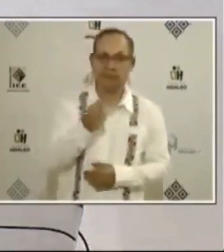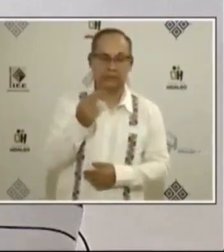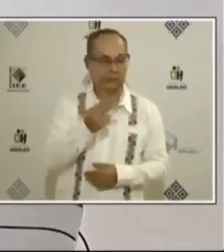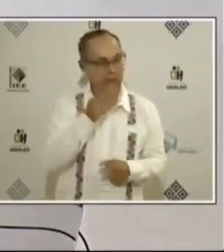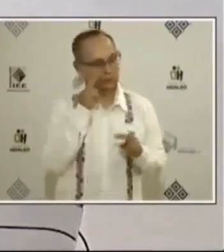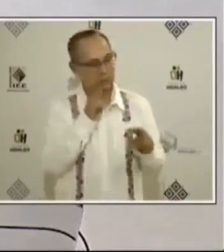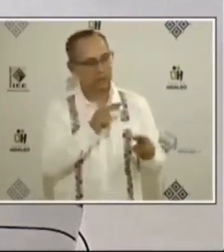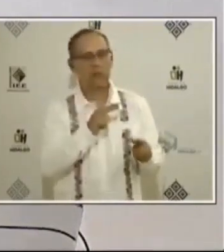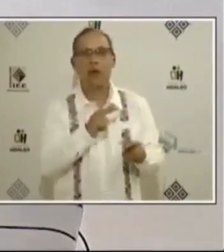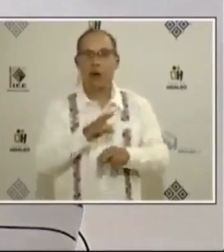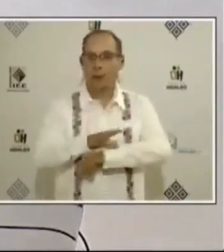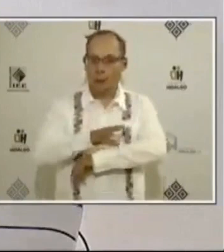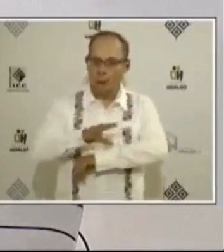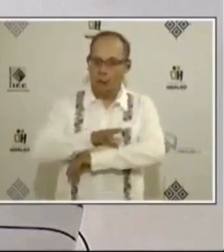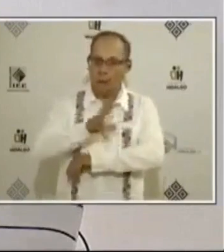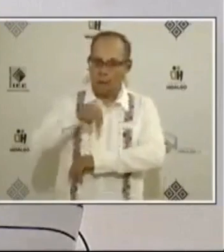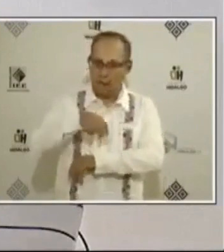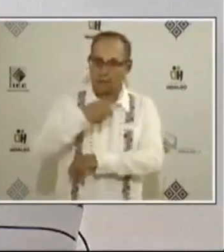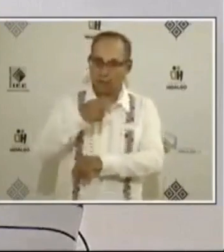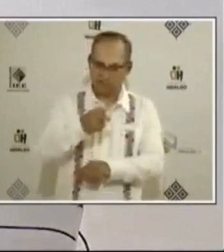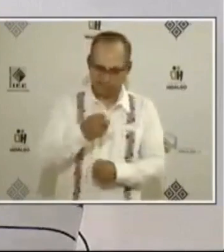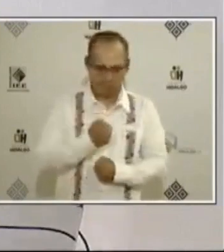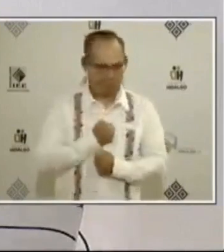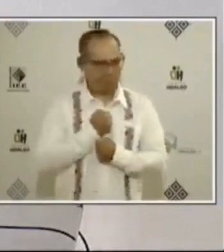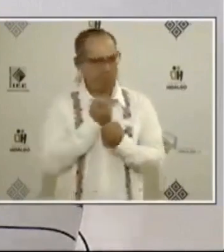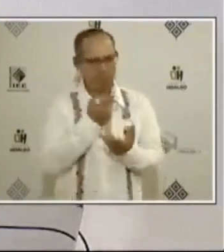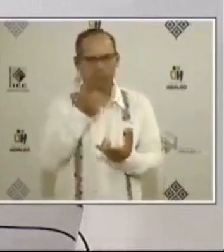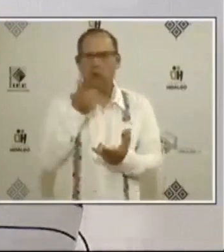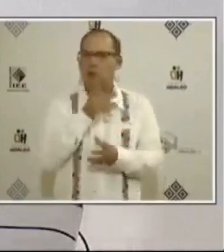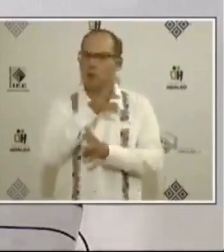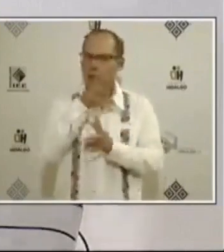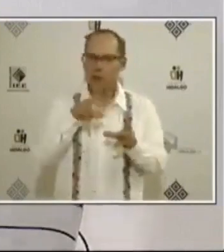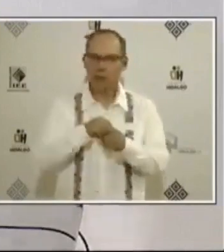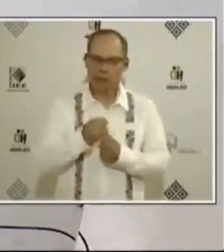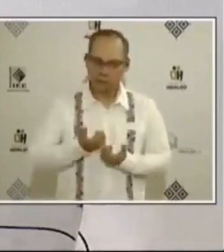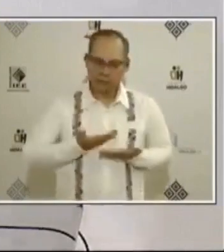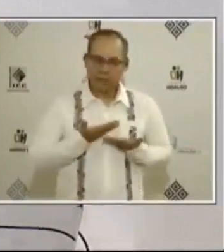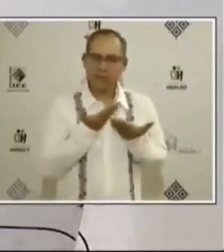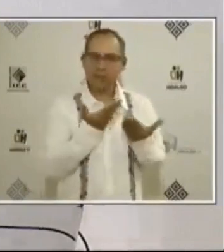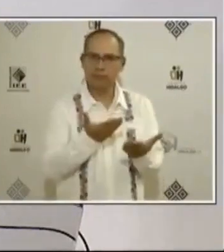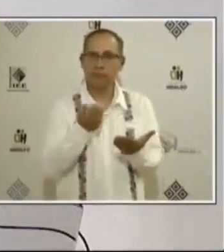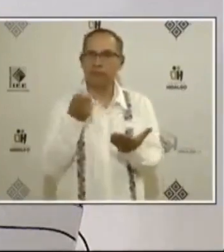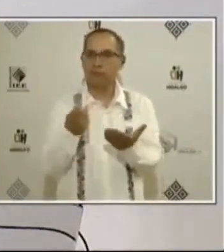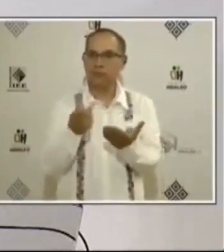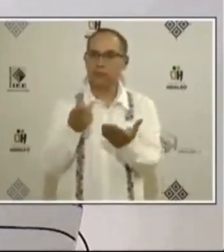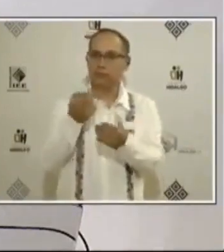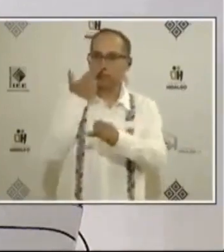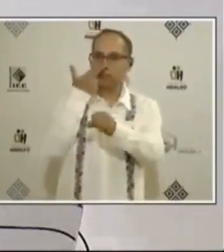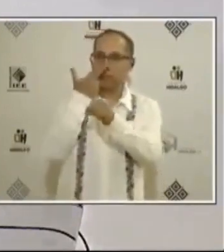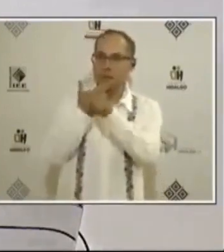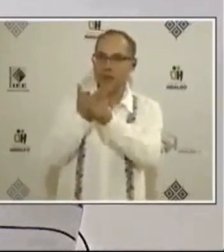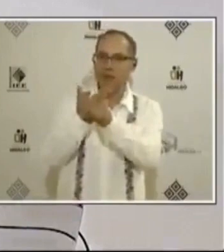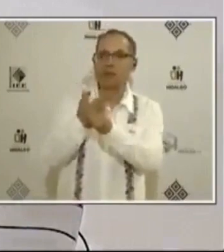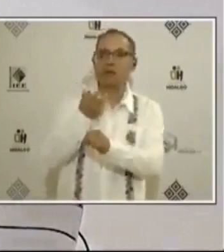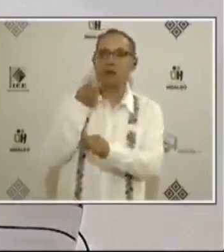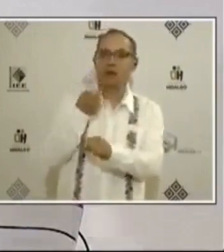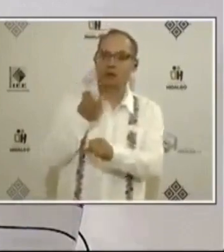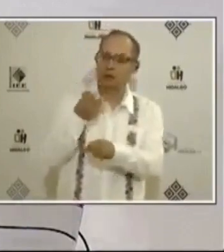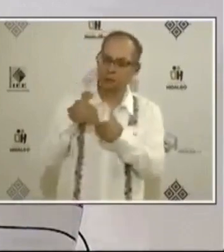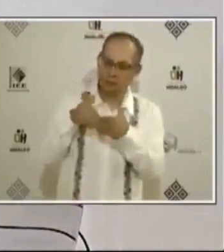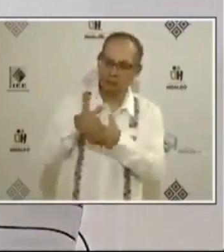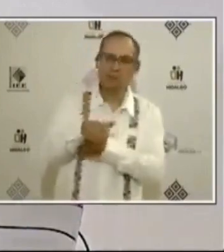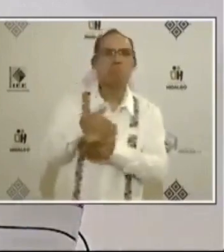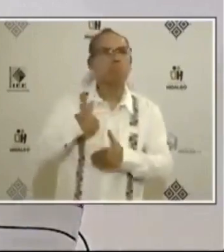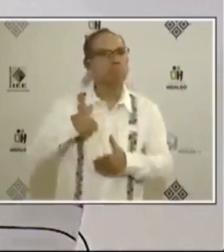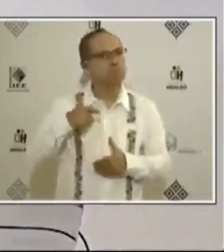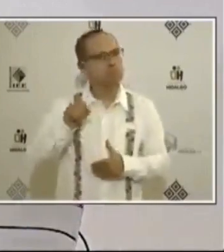con entrega. Ese es el compromiso, terminar una responsabilidad y seguir caminando por las calles, con la